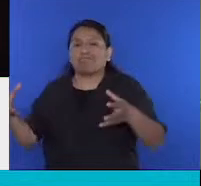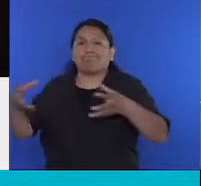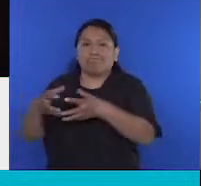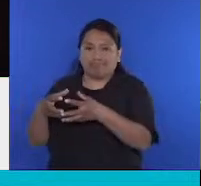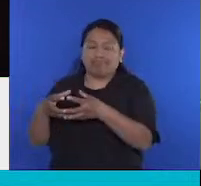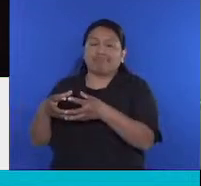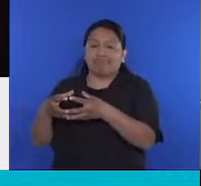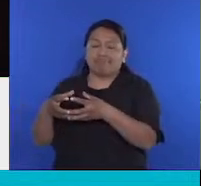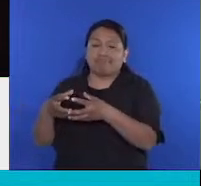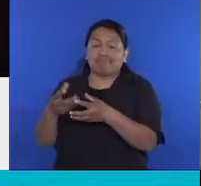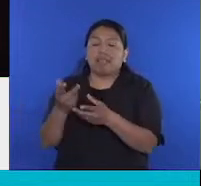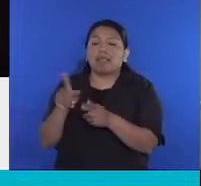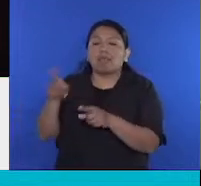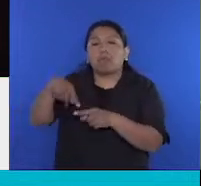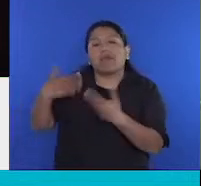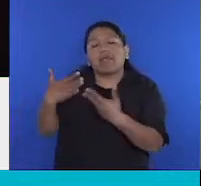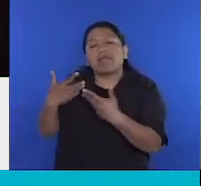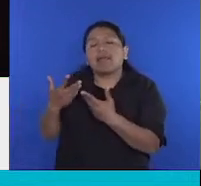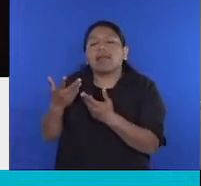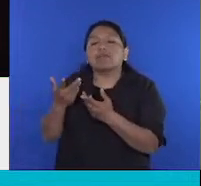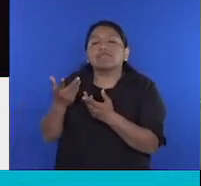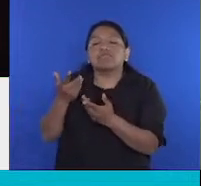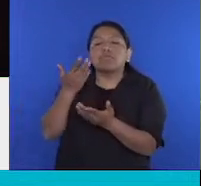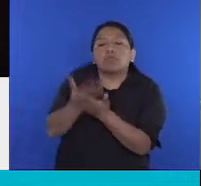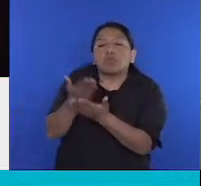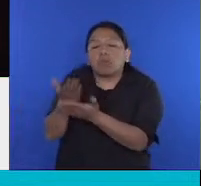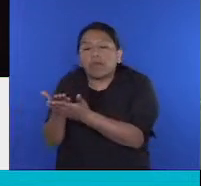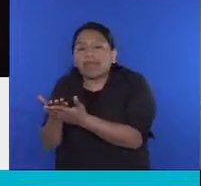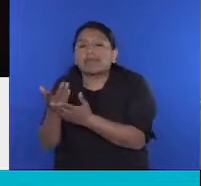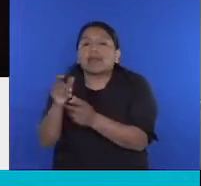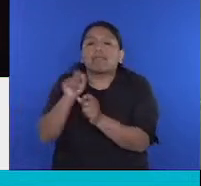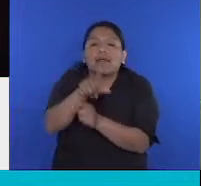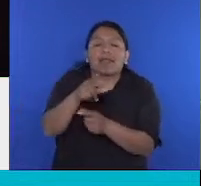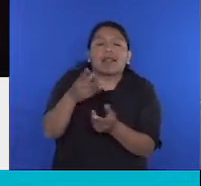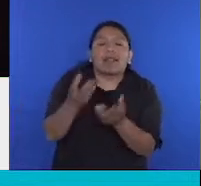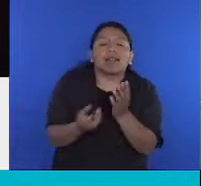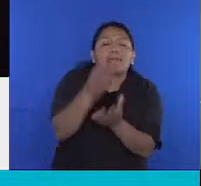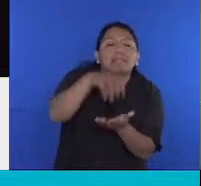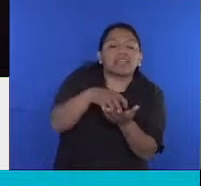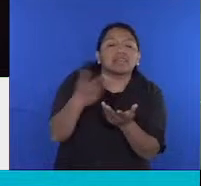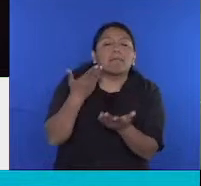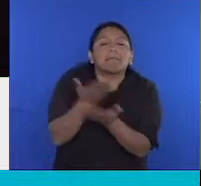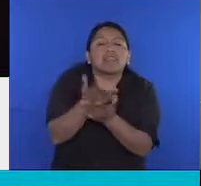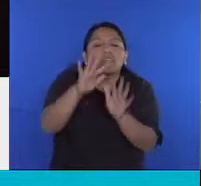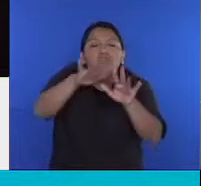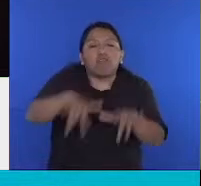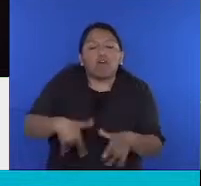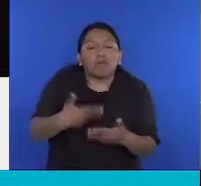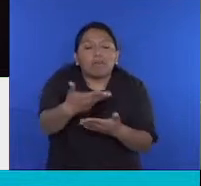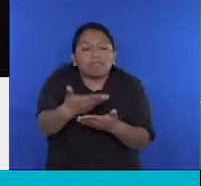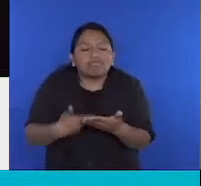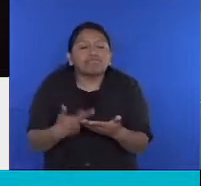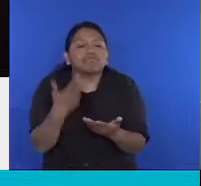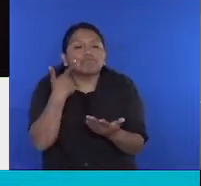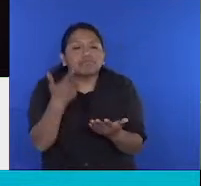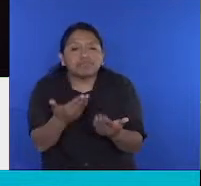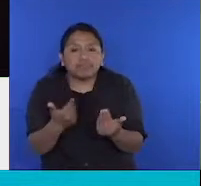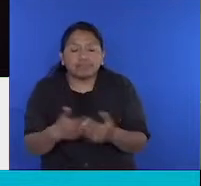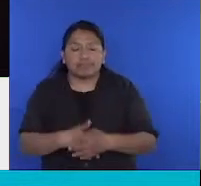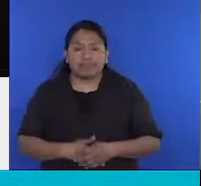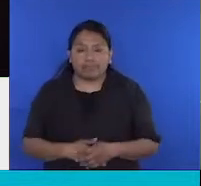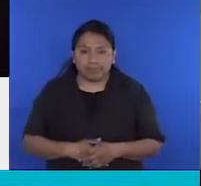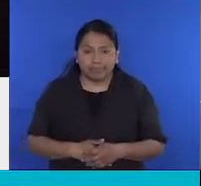generar propuestas a esa empresa, para pedir informes y a la que a su vez esté obligado